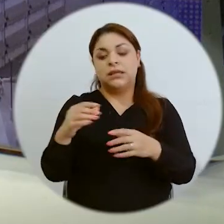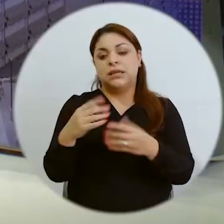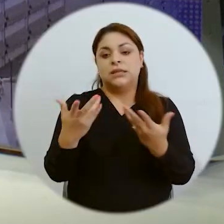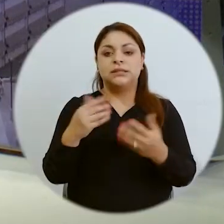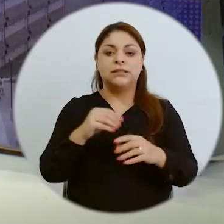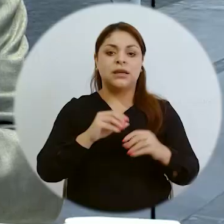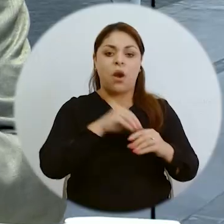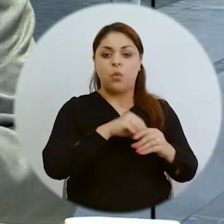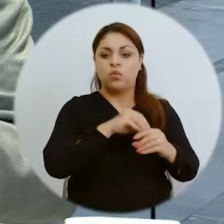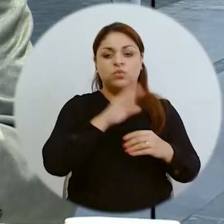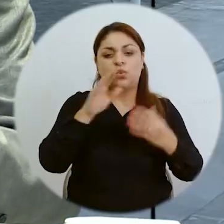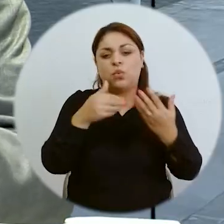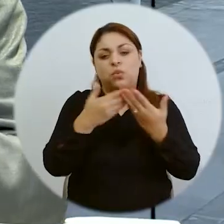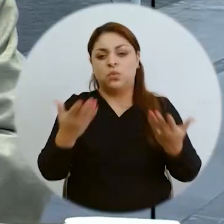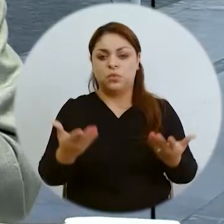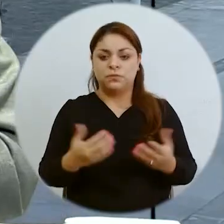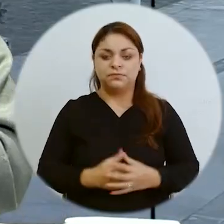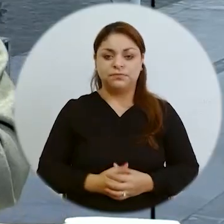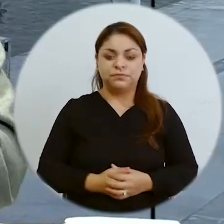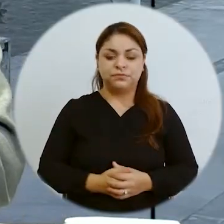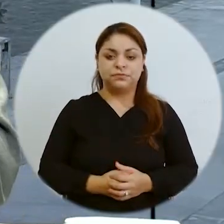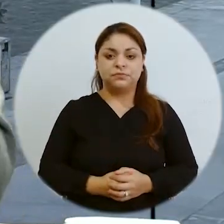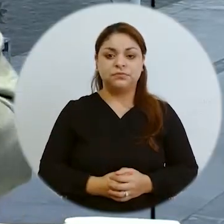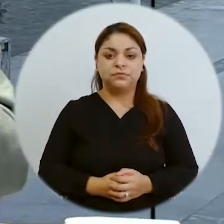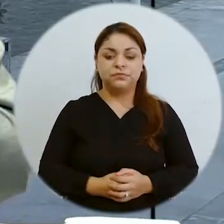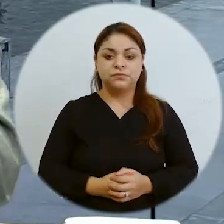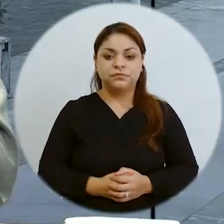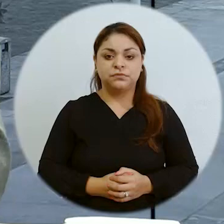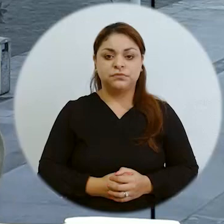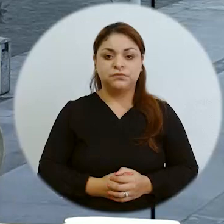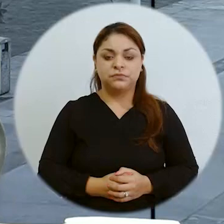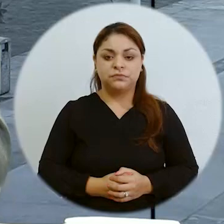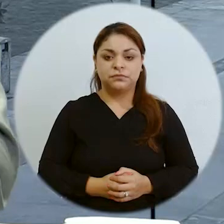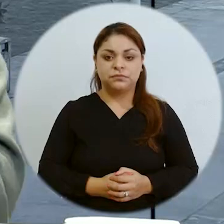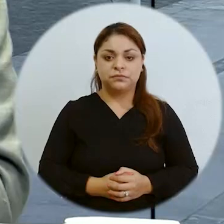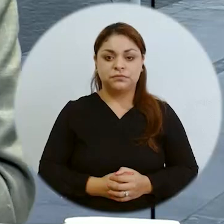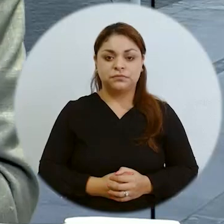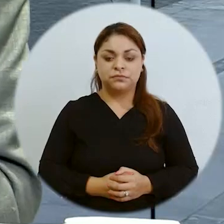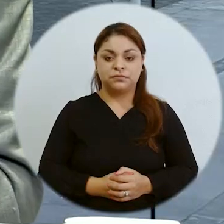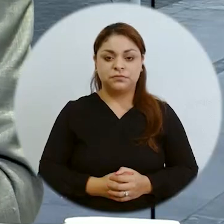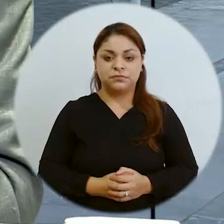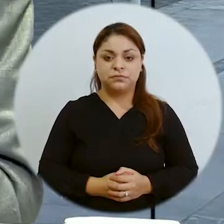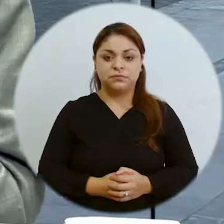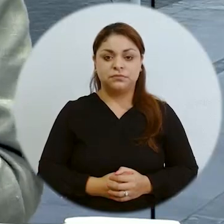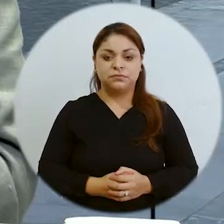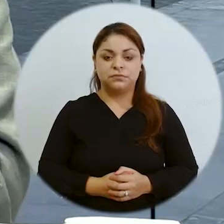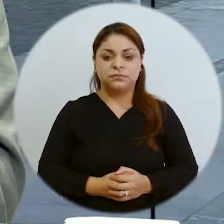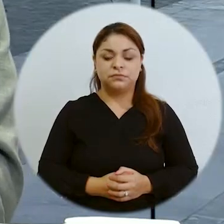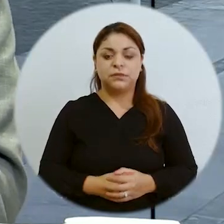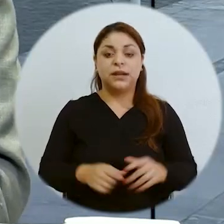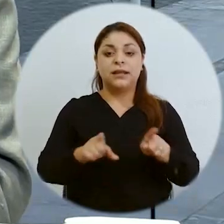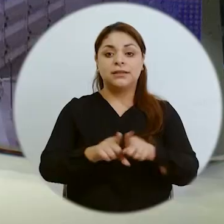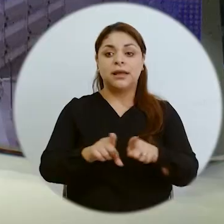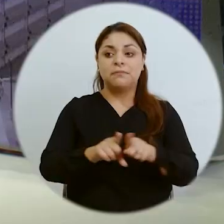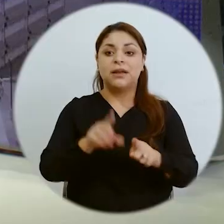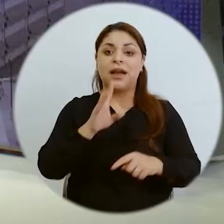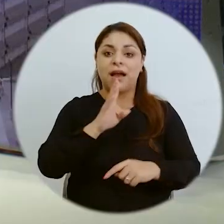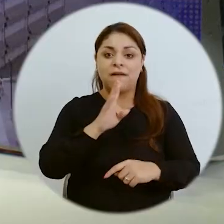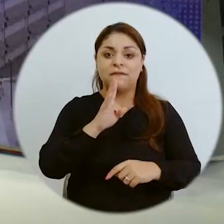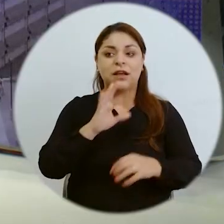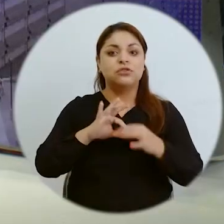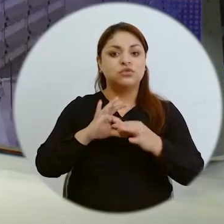esa fecha y lo reinvierto y sigo generando que vaya creciendo ese ahorro. Los intereses